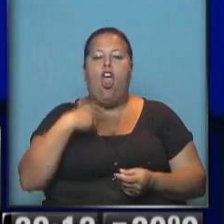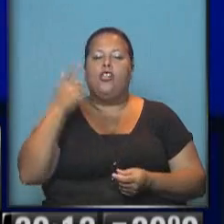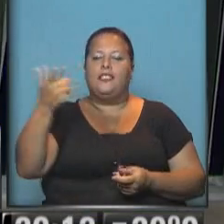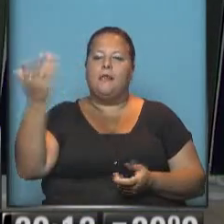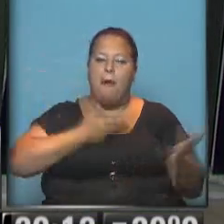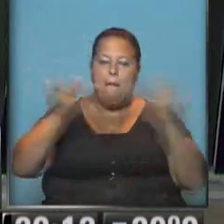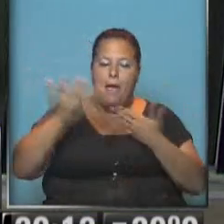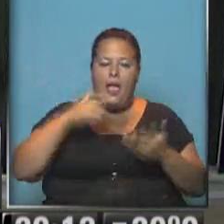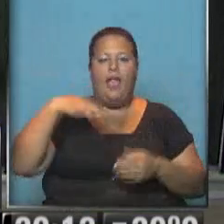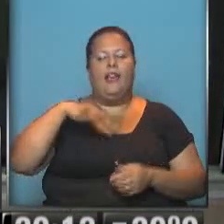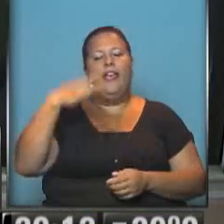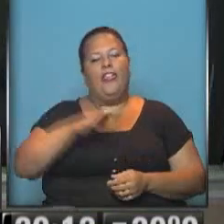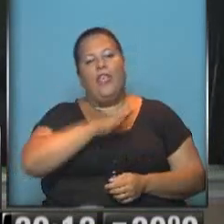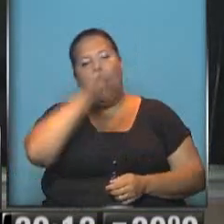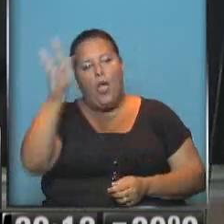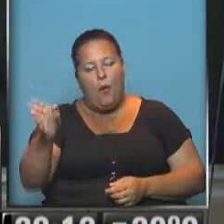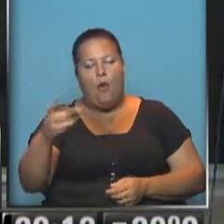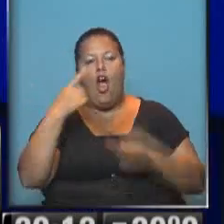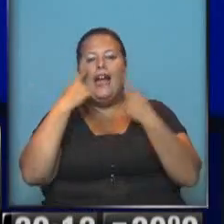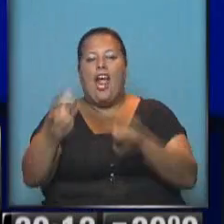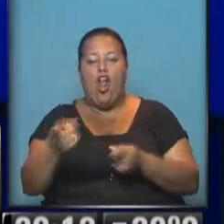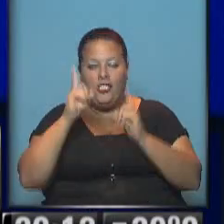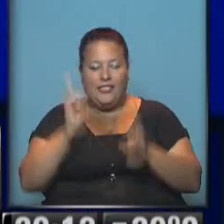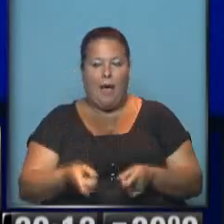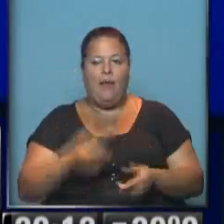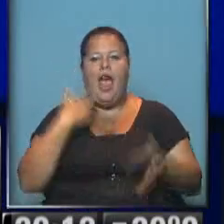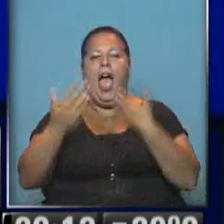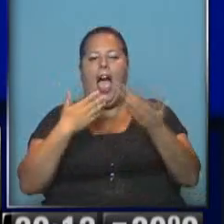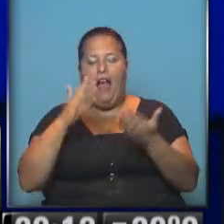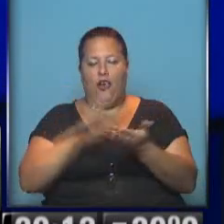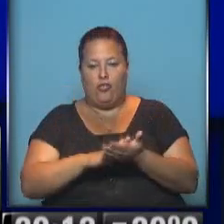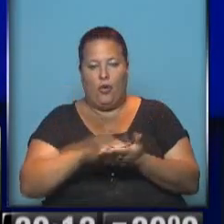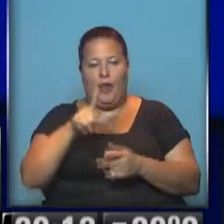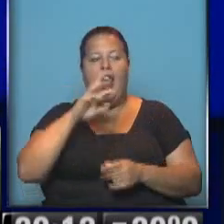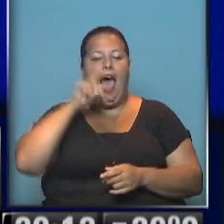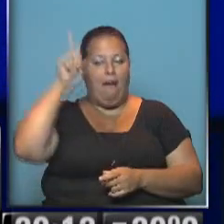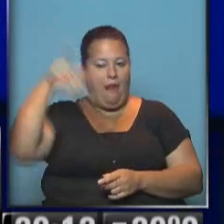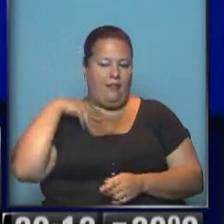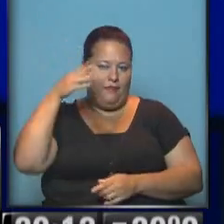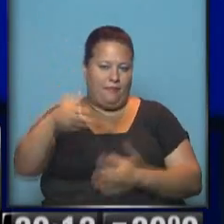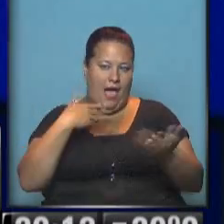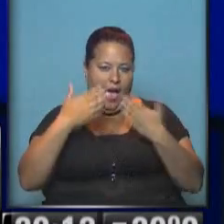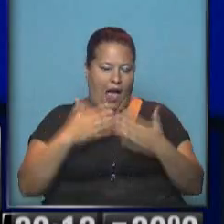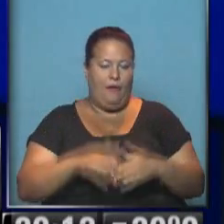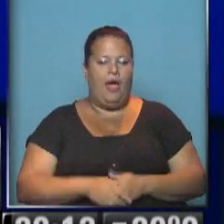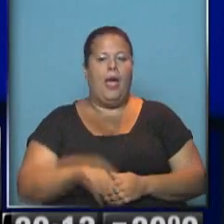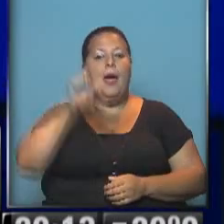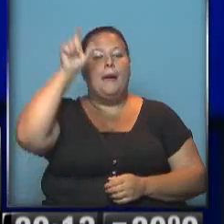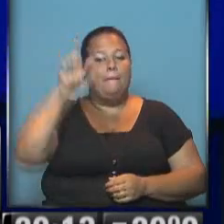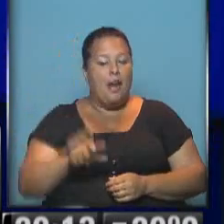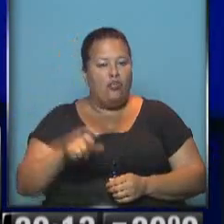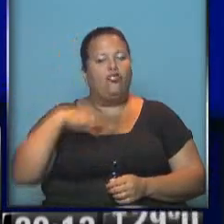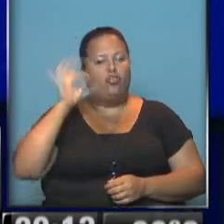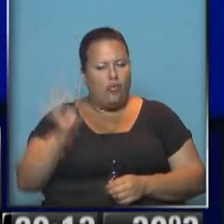y tuve que ir a reconocerlos ahí también y hablar, ¿no?, en La Plata. Y la persona que yo